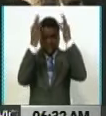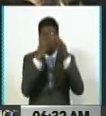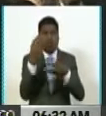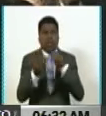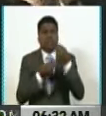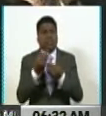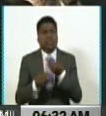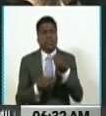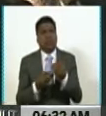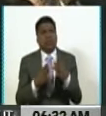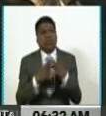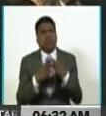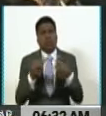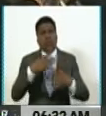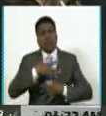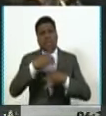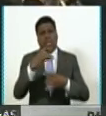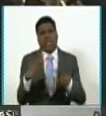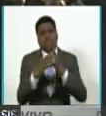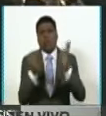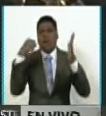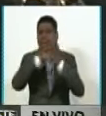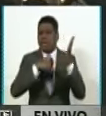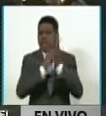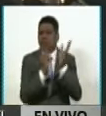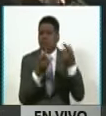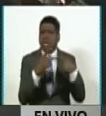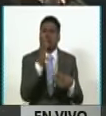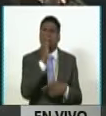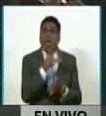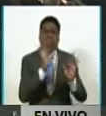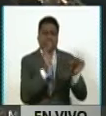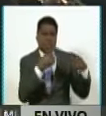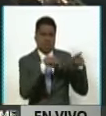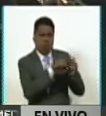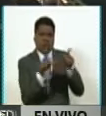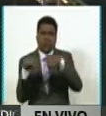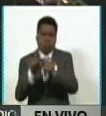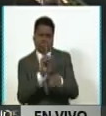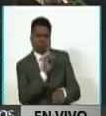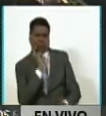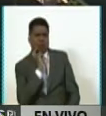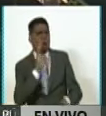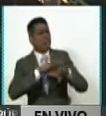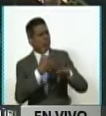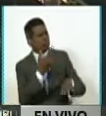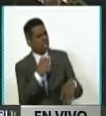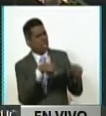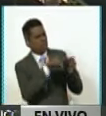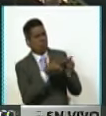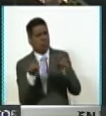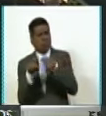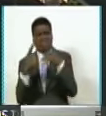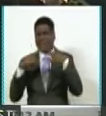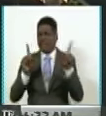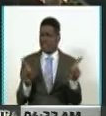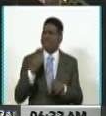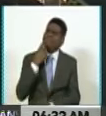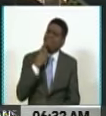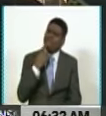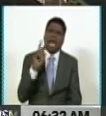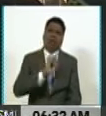Despertando su interés en la lucha contra las desigualdades sociales y económicas que aún existían en